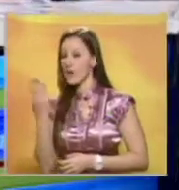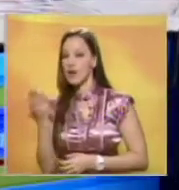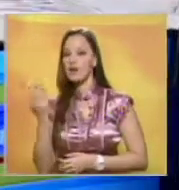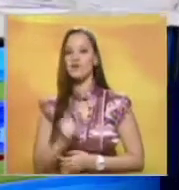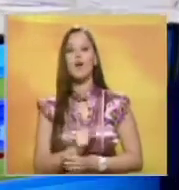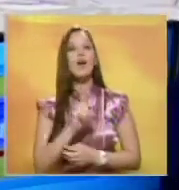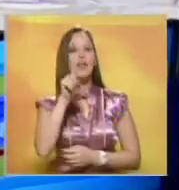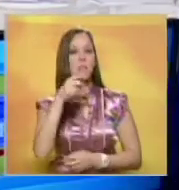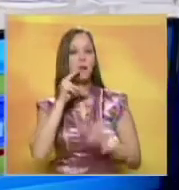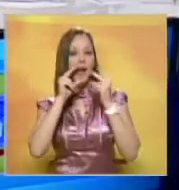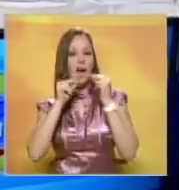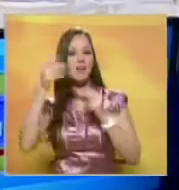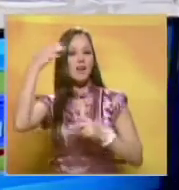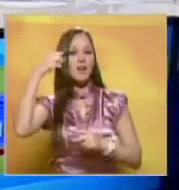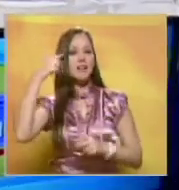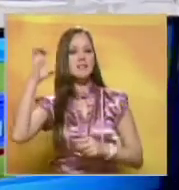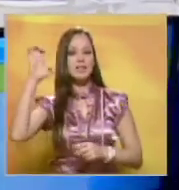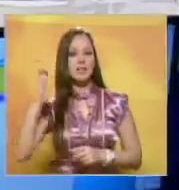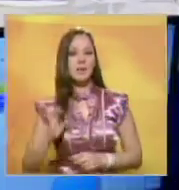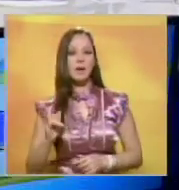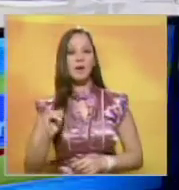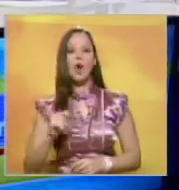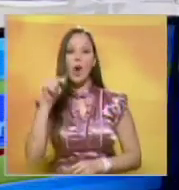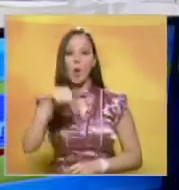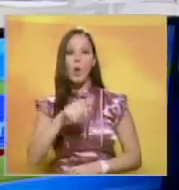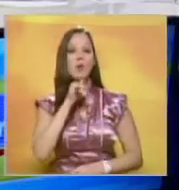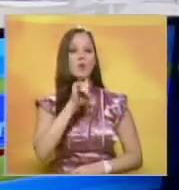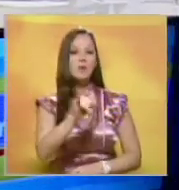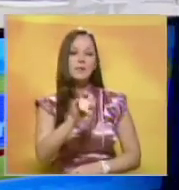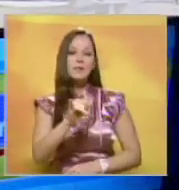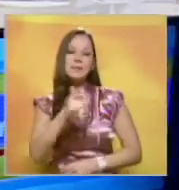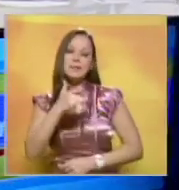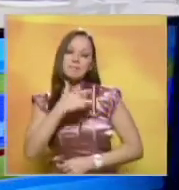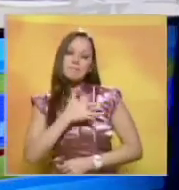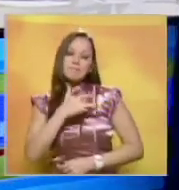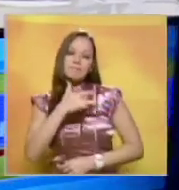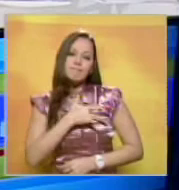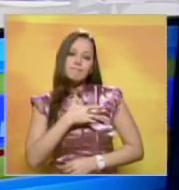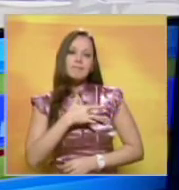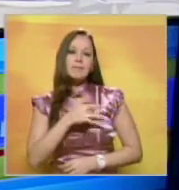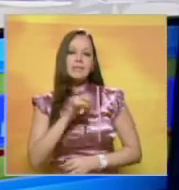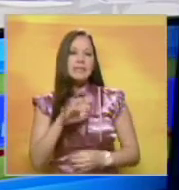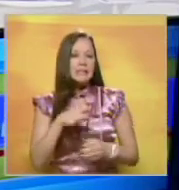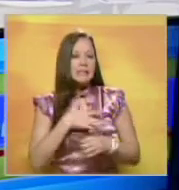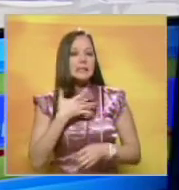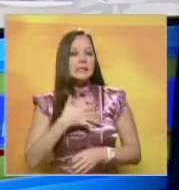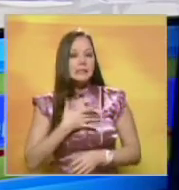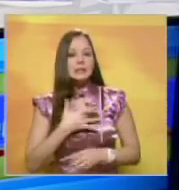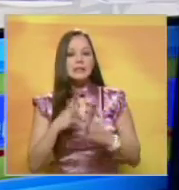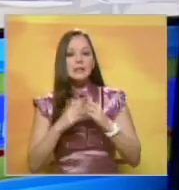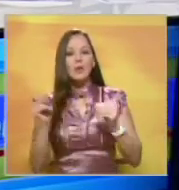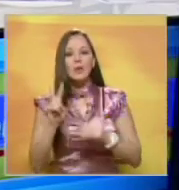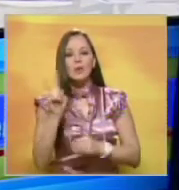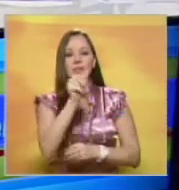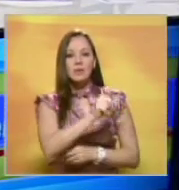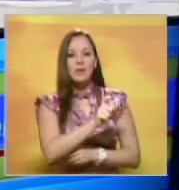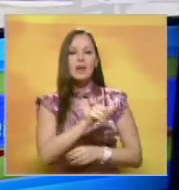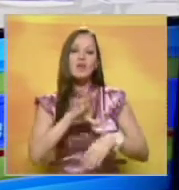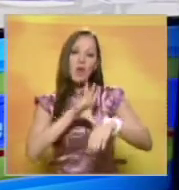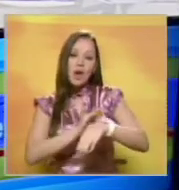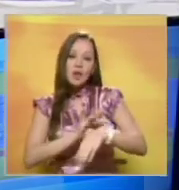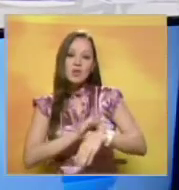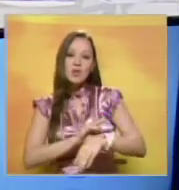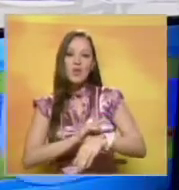quien les habla, Endrina Yepes. Hoy tenemos una noticia que ha tocado el sentimiento de todos los venezolanos, y es que el doctor Jacinto Conbit,